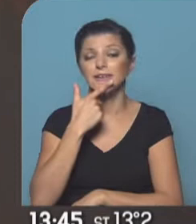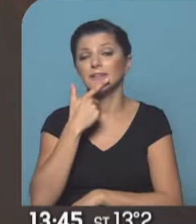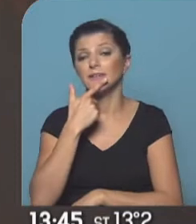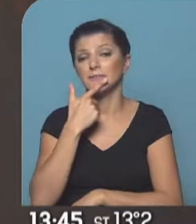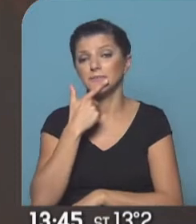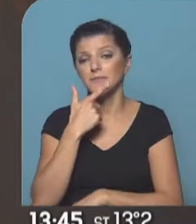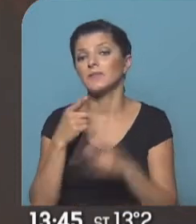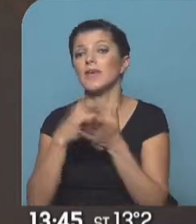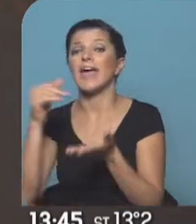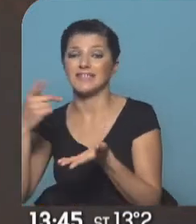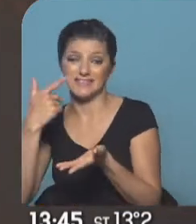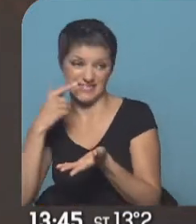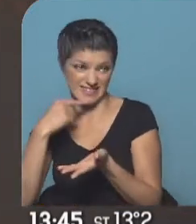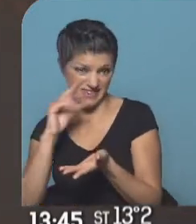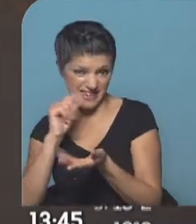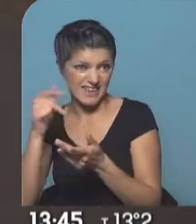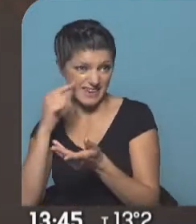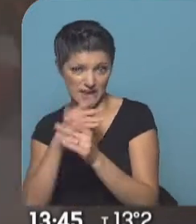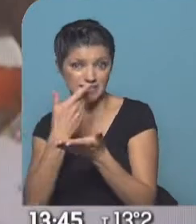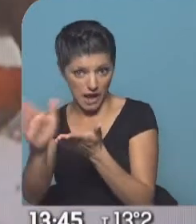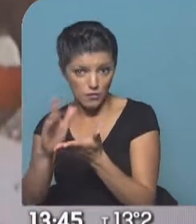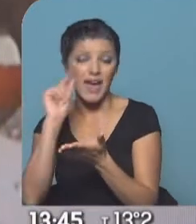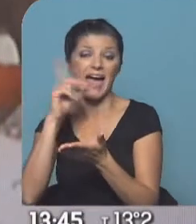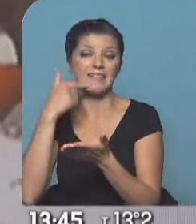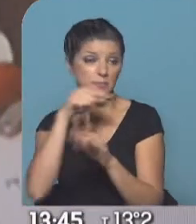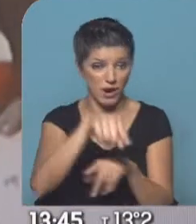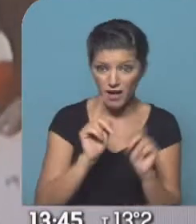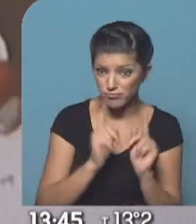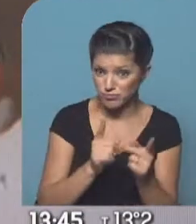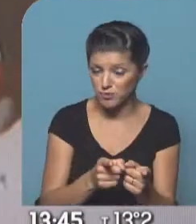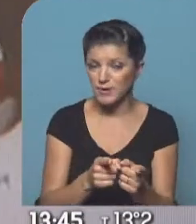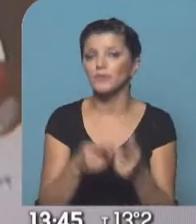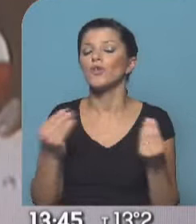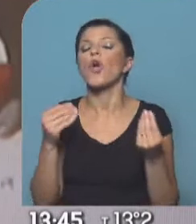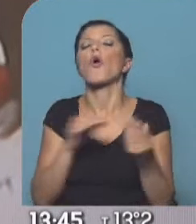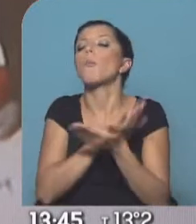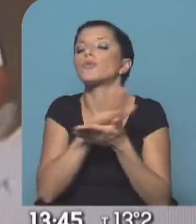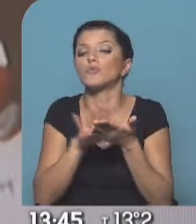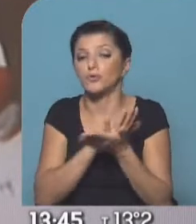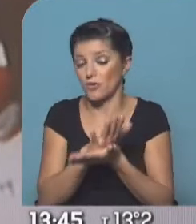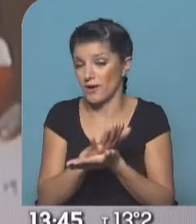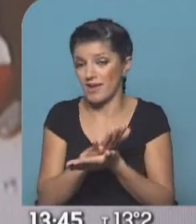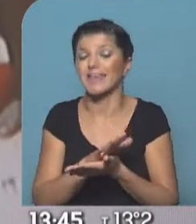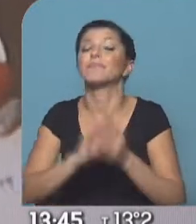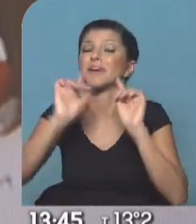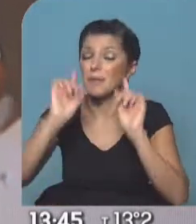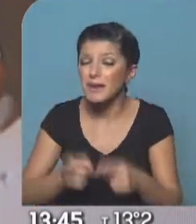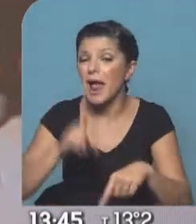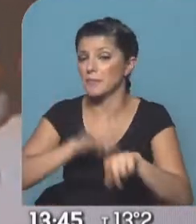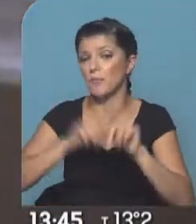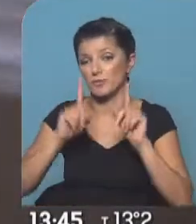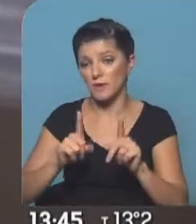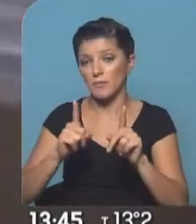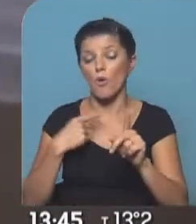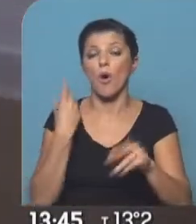desplazado en Irak y en Siria, pero en Libia no, todavía no. ¿Cómo se resuelve esto en un país en el cual no solo habita